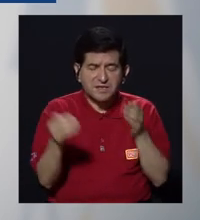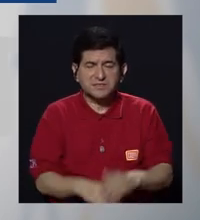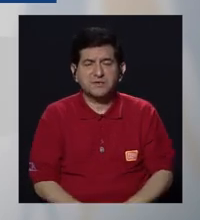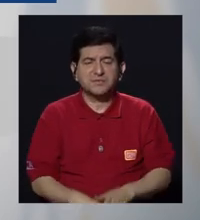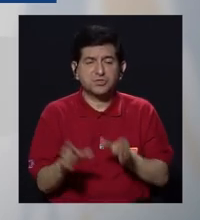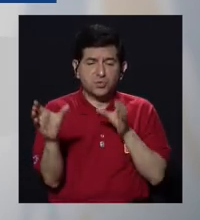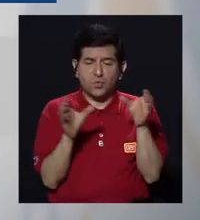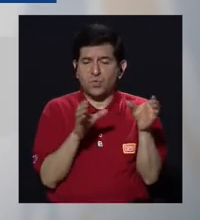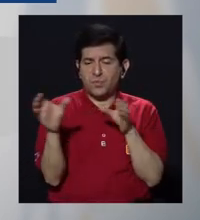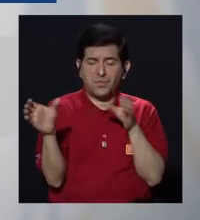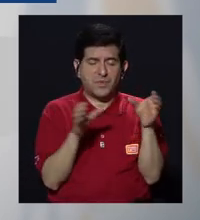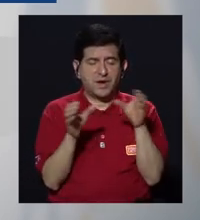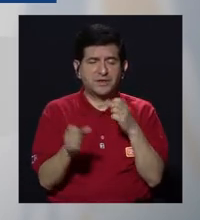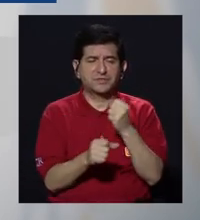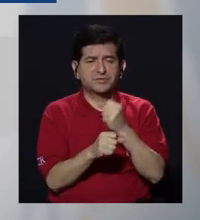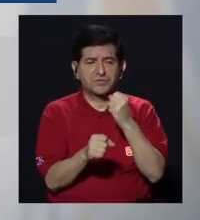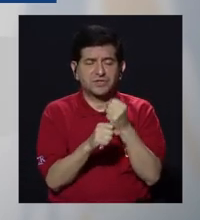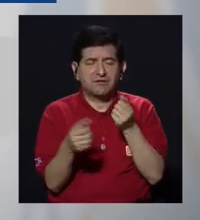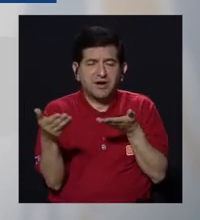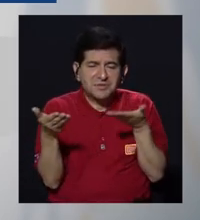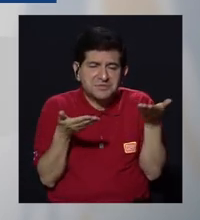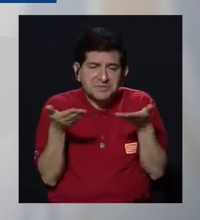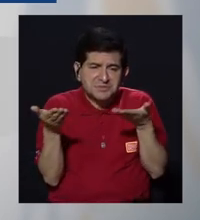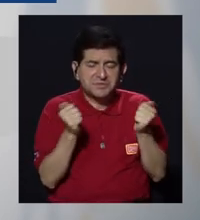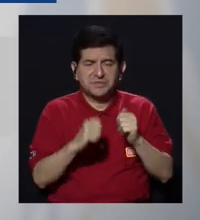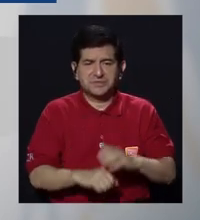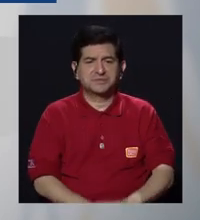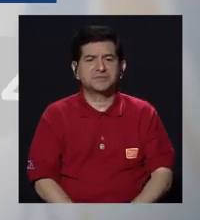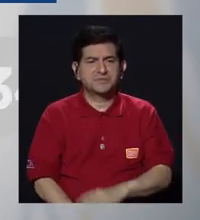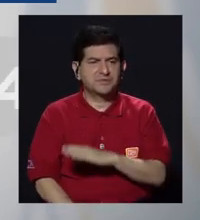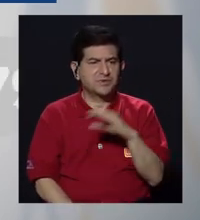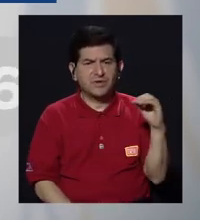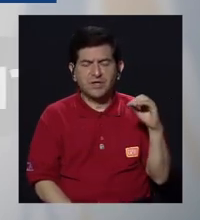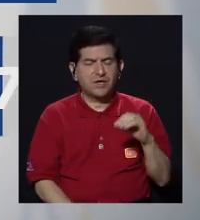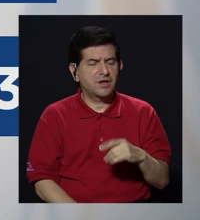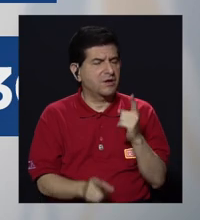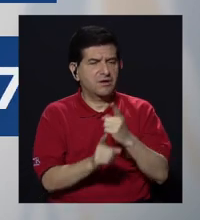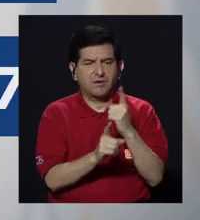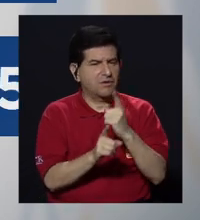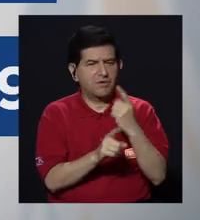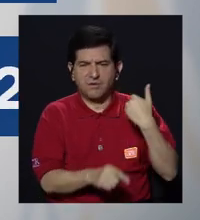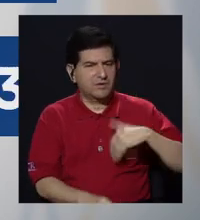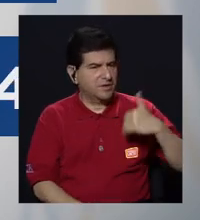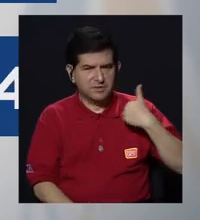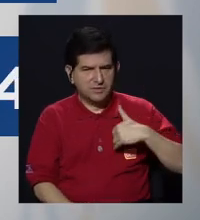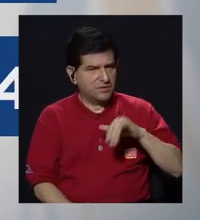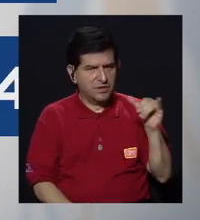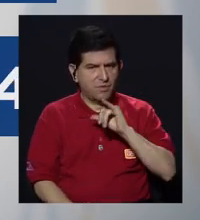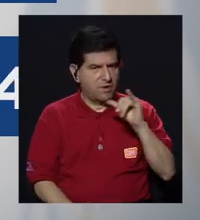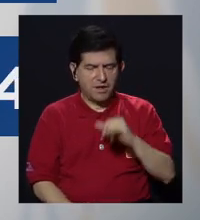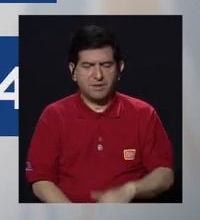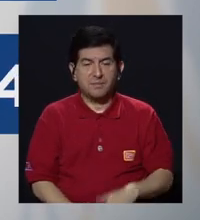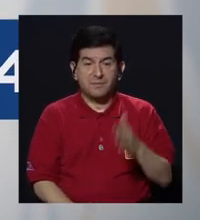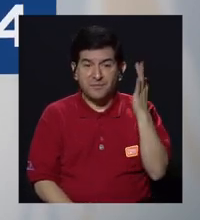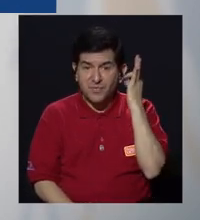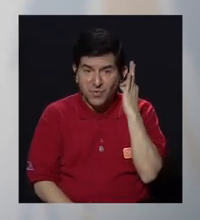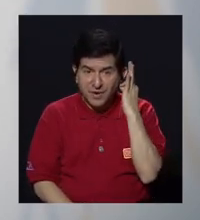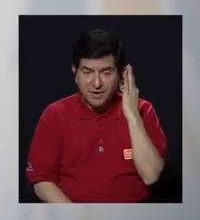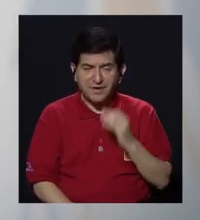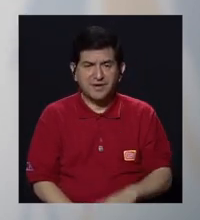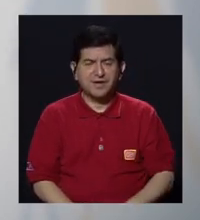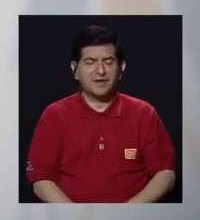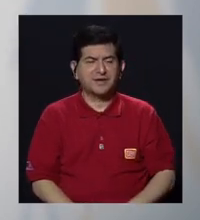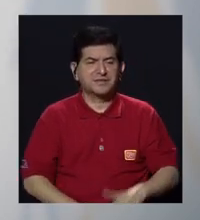servicios de comercio, en los trabajos de servicios y no así en el caso de los hombres. Las mujeres